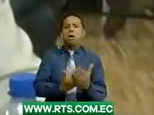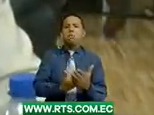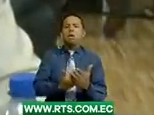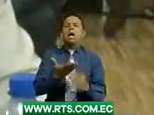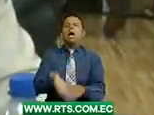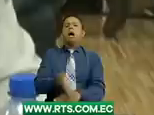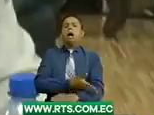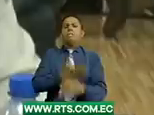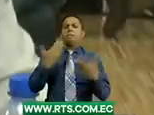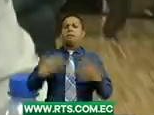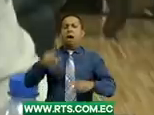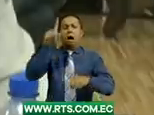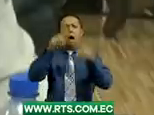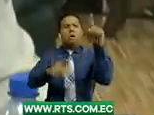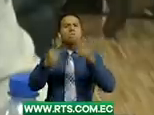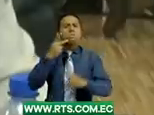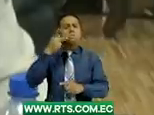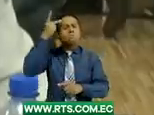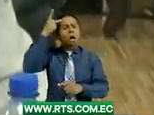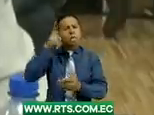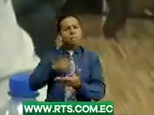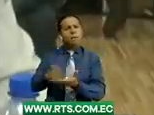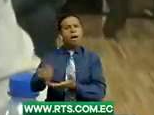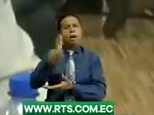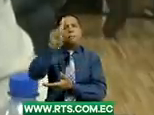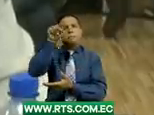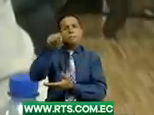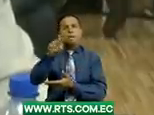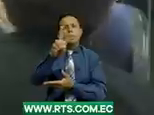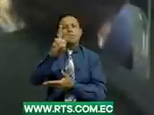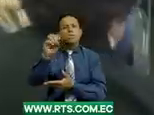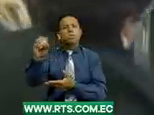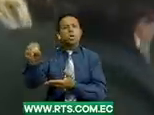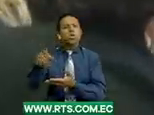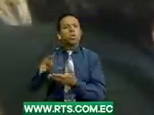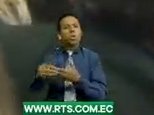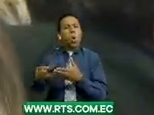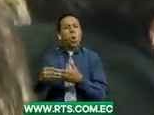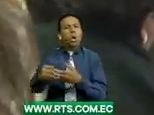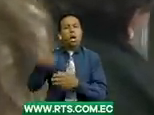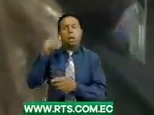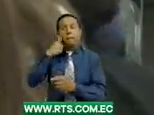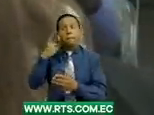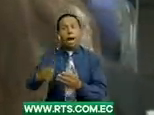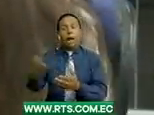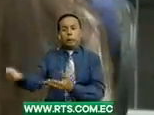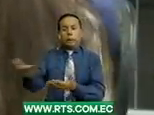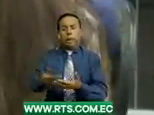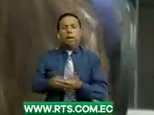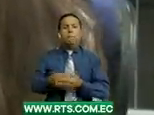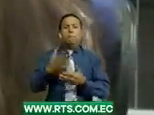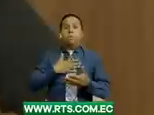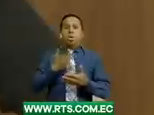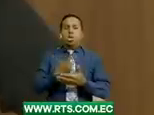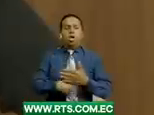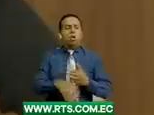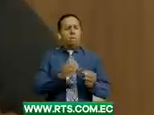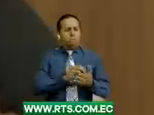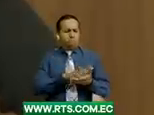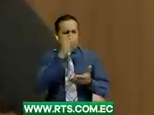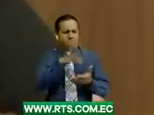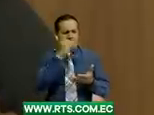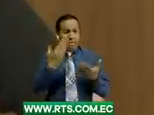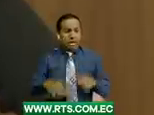pagado 1.200 dólares por los exámenes. Para varios legisladores, la propuesta es eliminar esta prueba. Se tiene